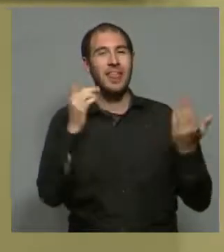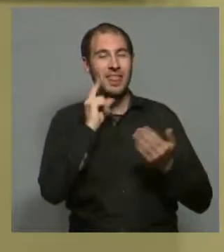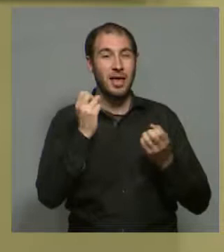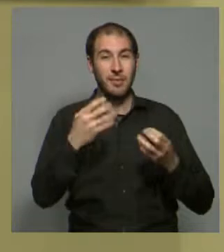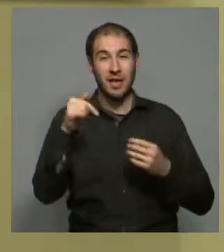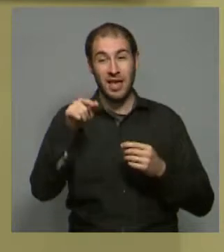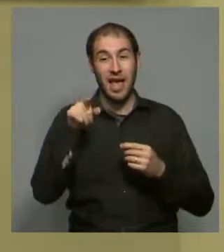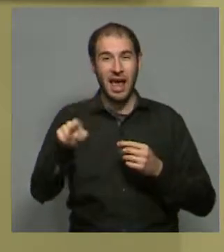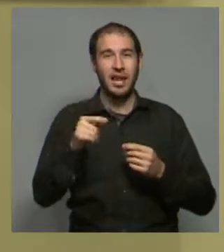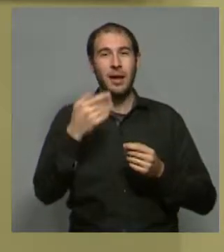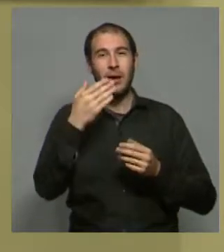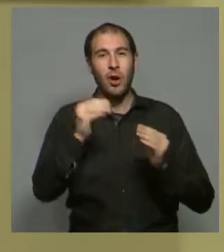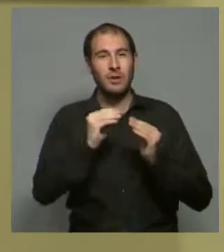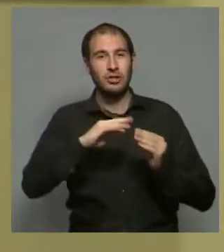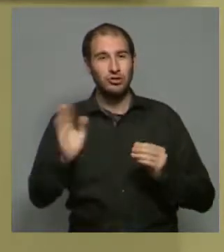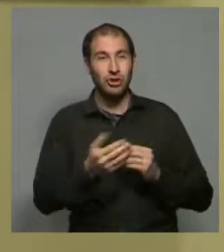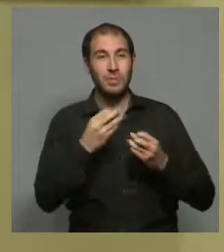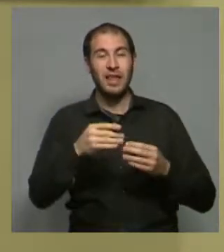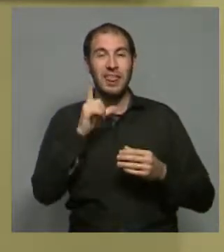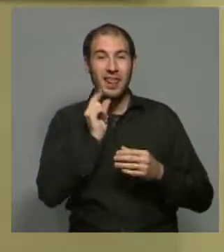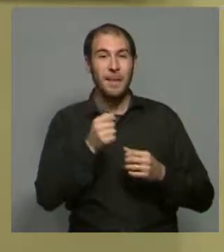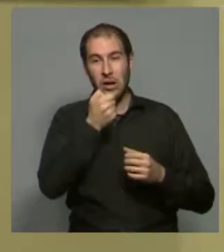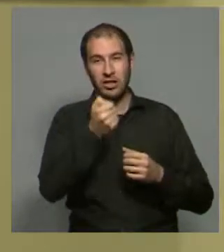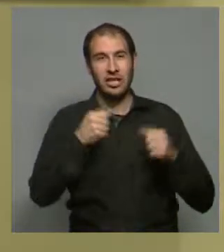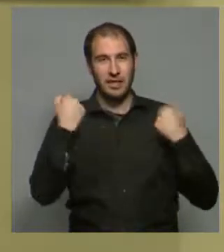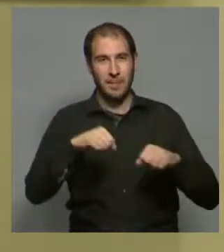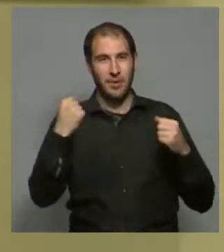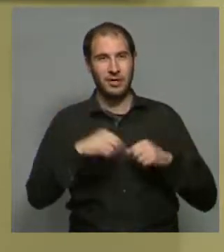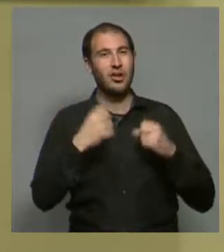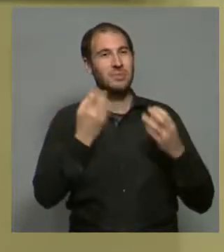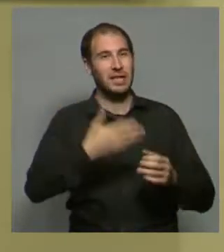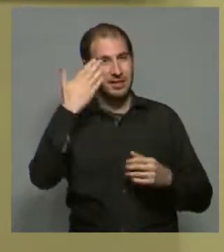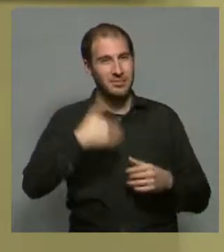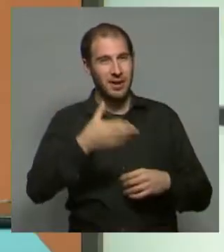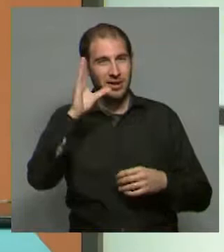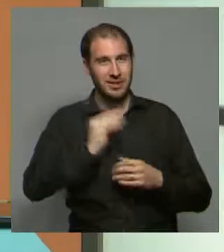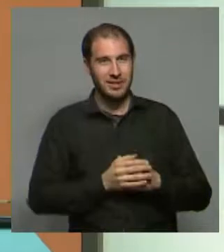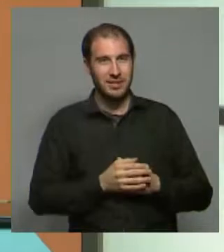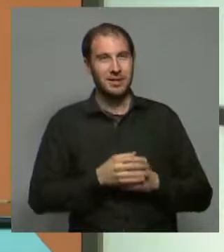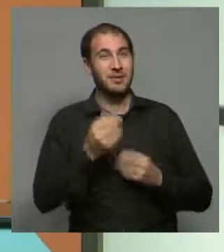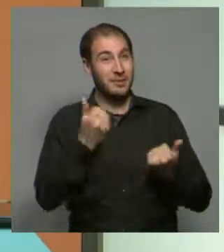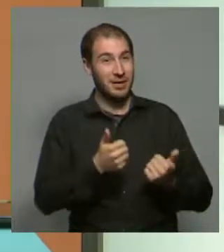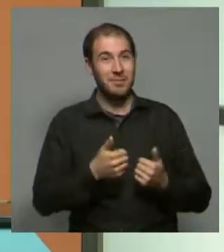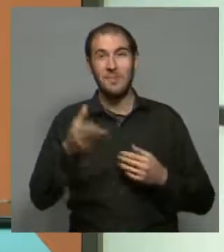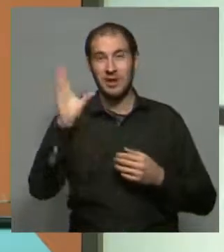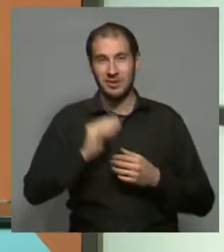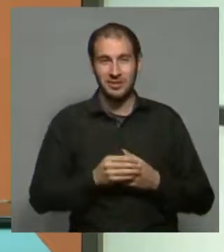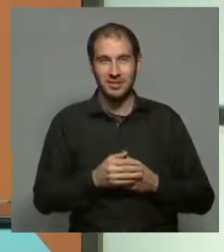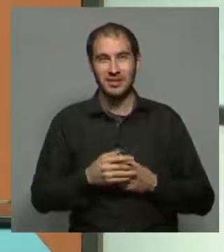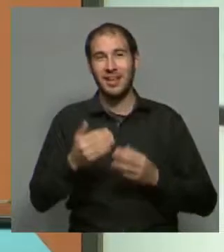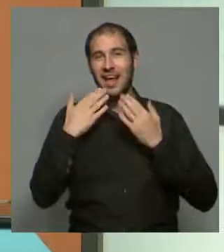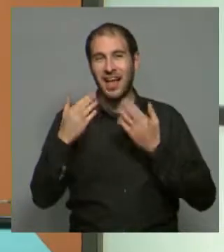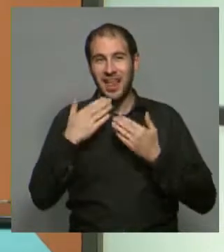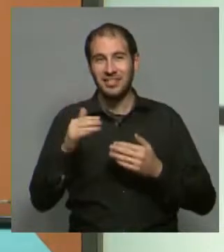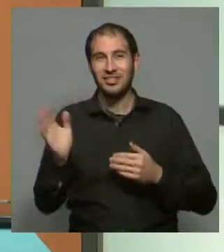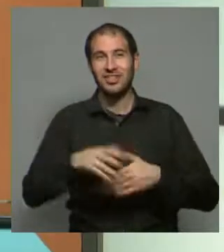porque es a él y a todos los colegas. Porque es el día del periodista deportivo. ¿Cómo estás, Gastón? Buenas noches. ¿Cómo la estás pasando? Buenas noches, Virgen. Bueno, muchas gracias por